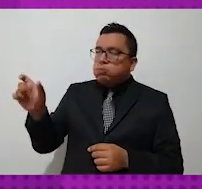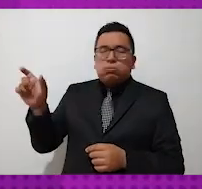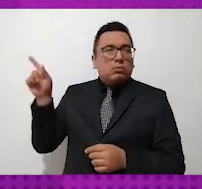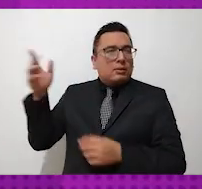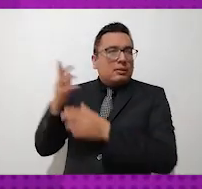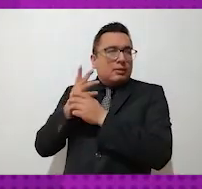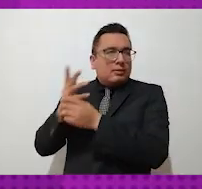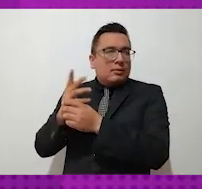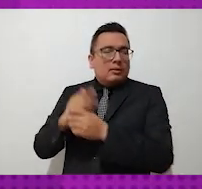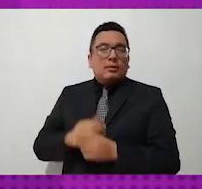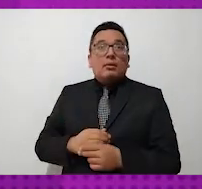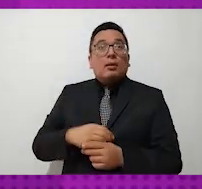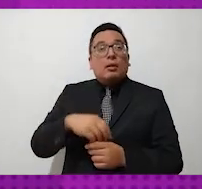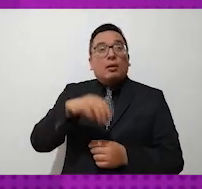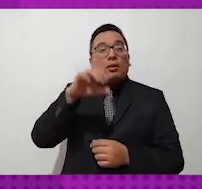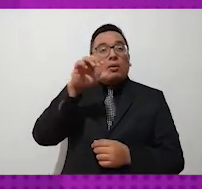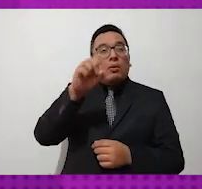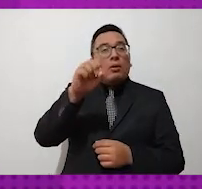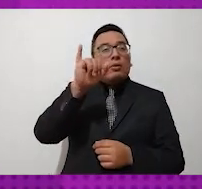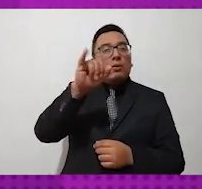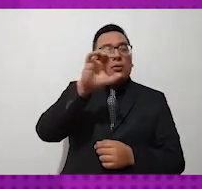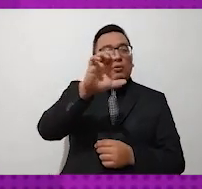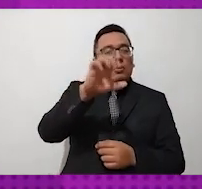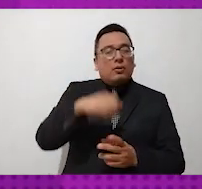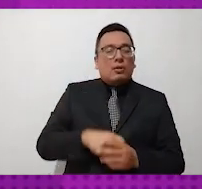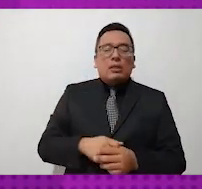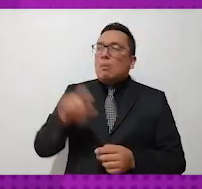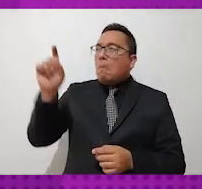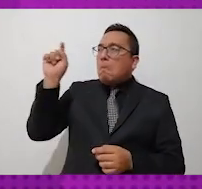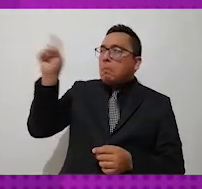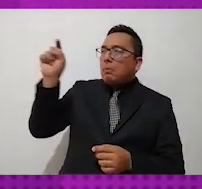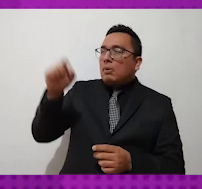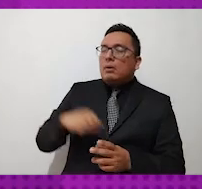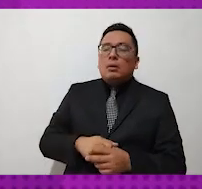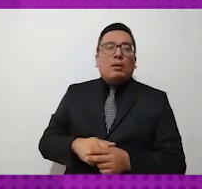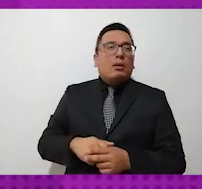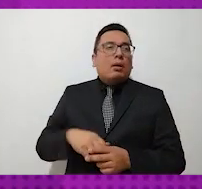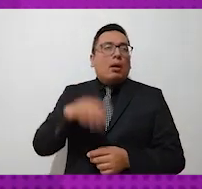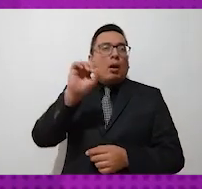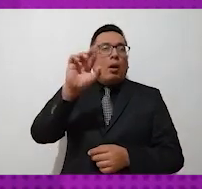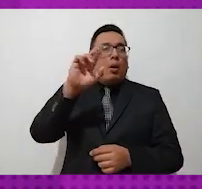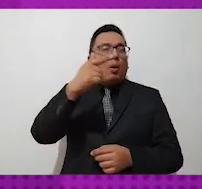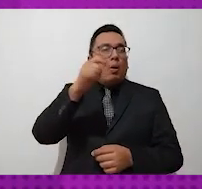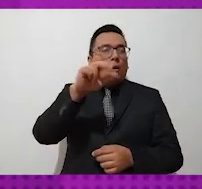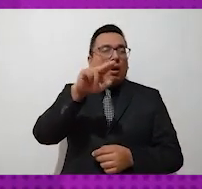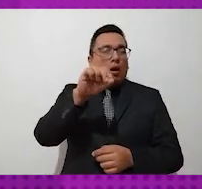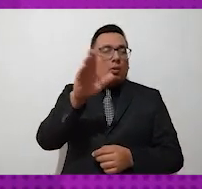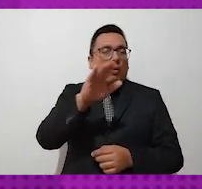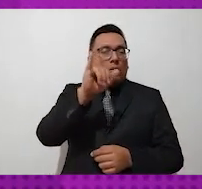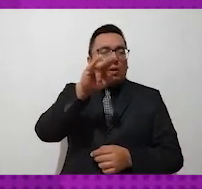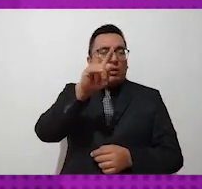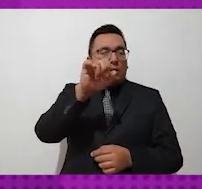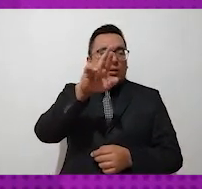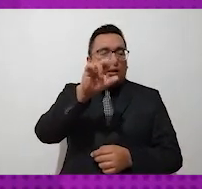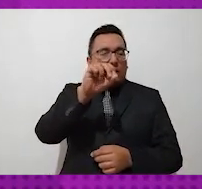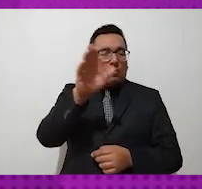pantalla está el órgano interno de control, pulsas órgano interno de control y también te